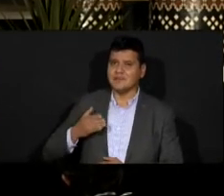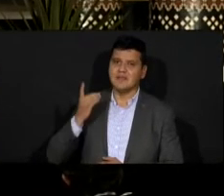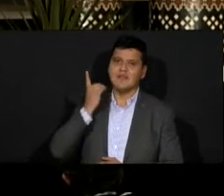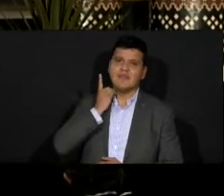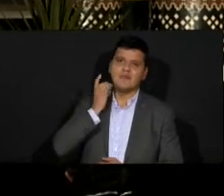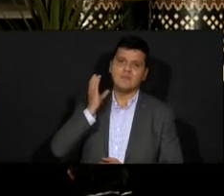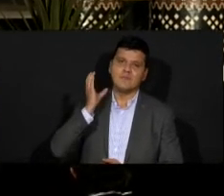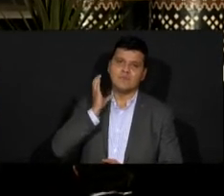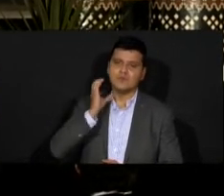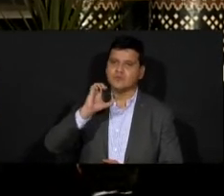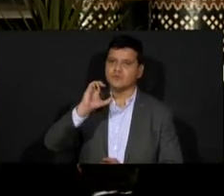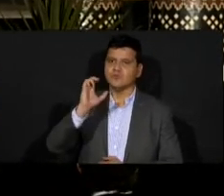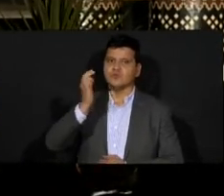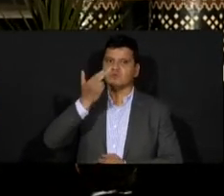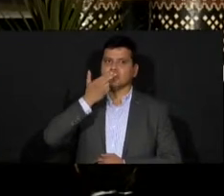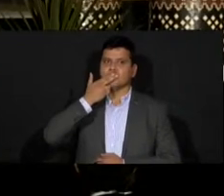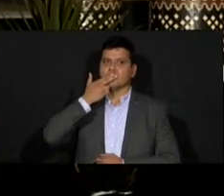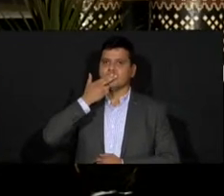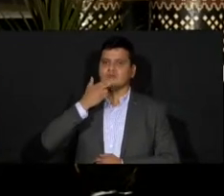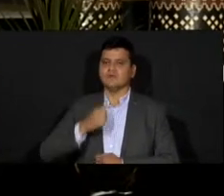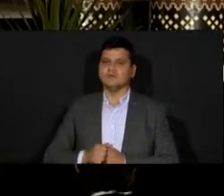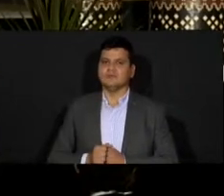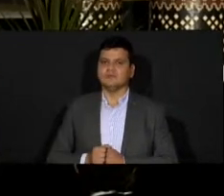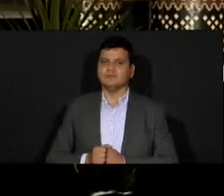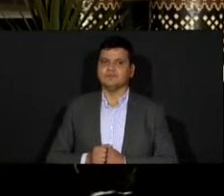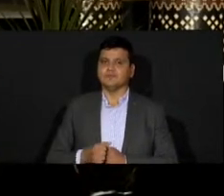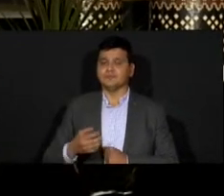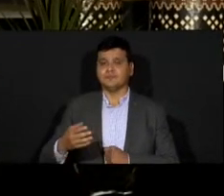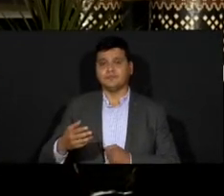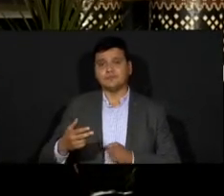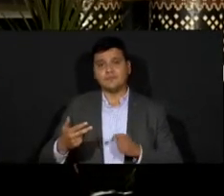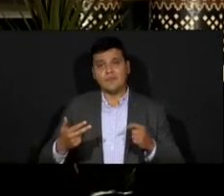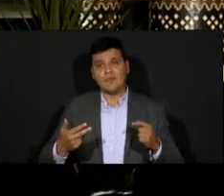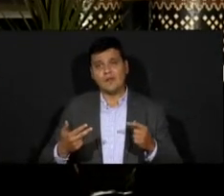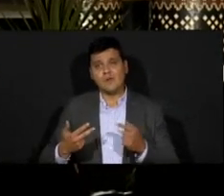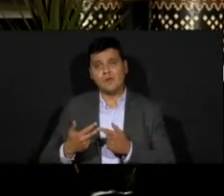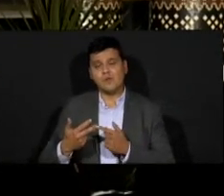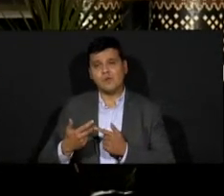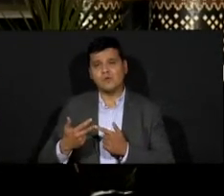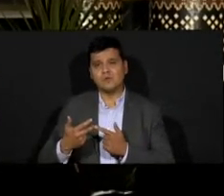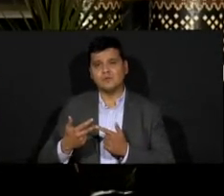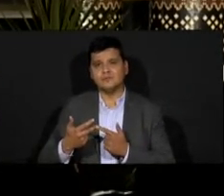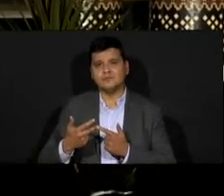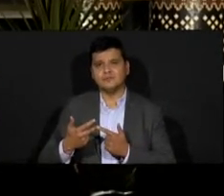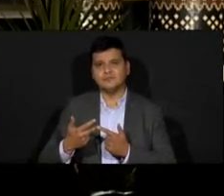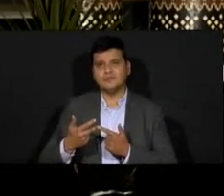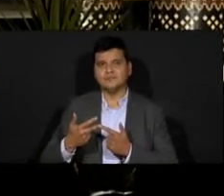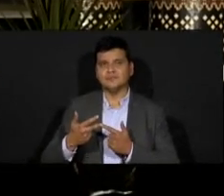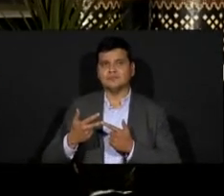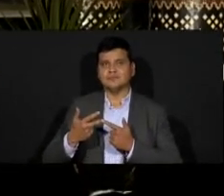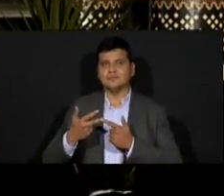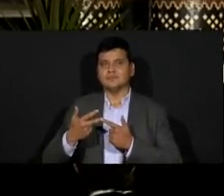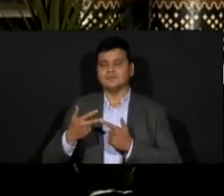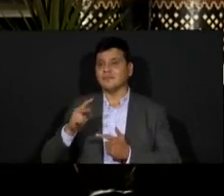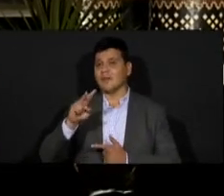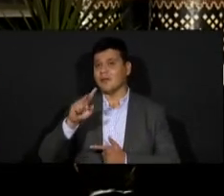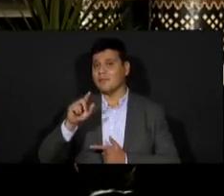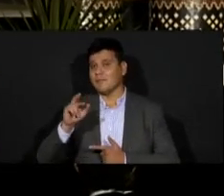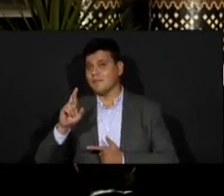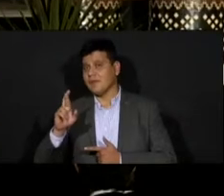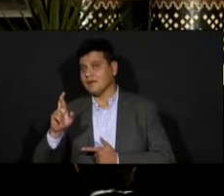Congreso del Estado de Chihuahua. Octavo, intervención del doctor Víctor Manuel Villalobos